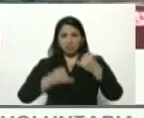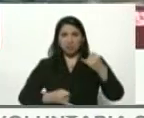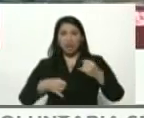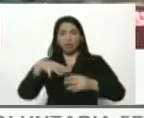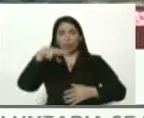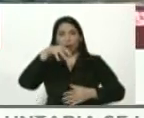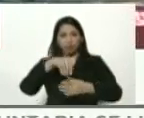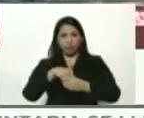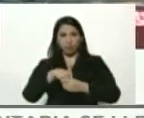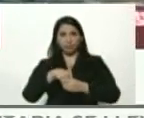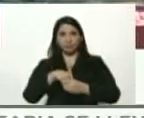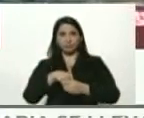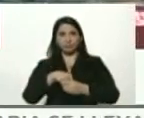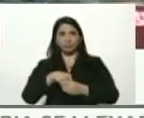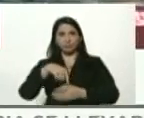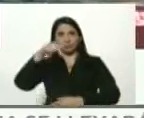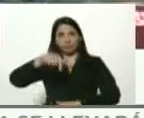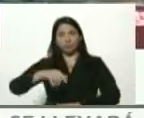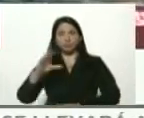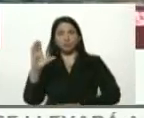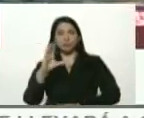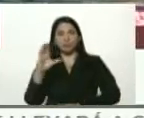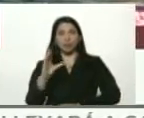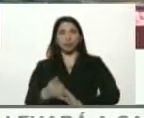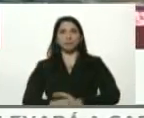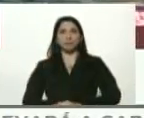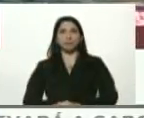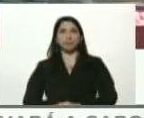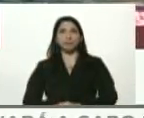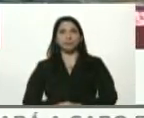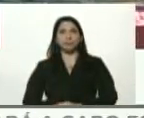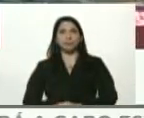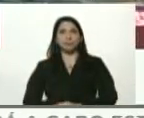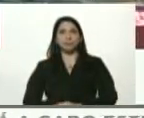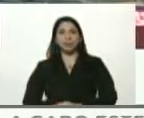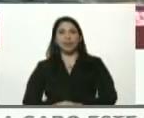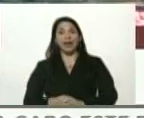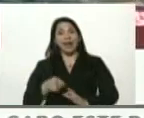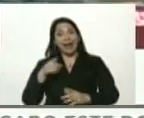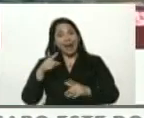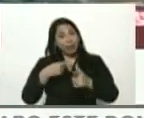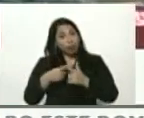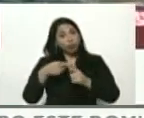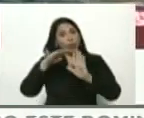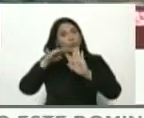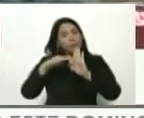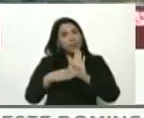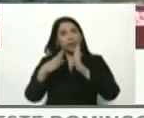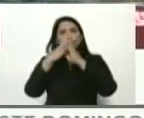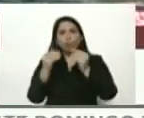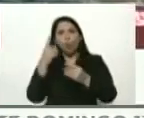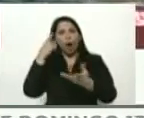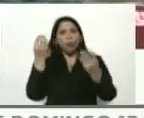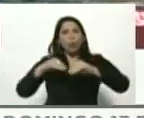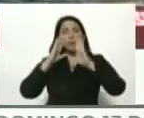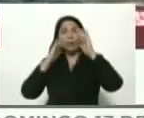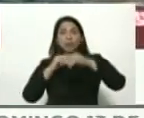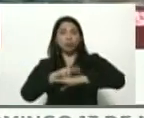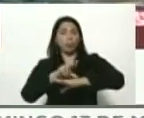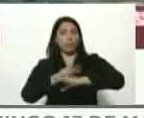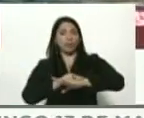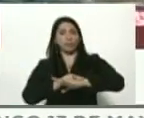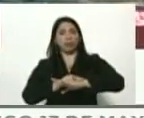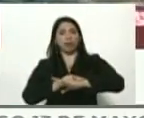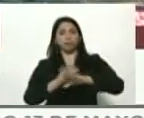vinieron a terminar de cumplir, su cuarentena en el Distrito Capital, y en el cumplimiento de todos los protocolos de atención médica,